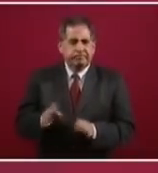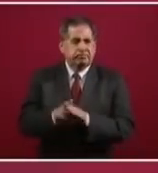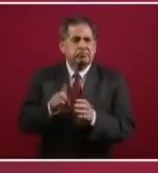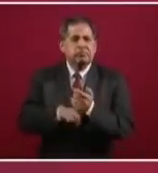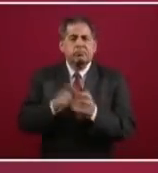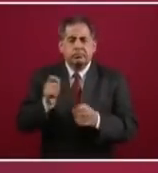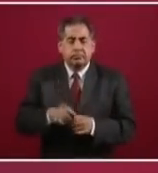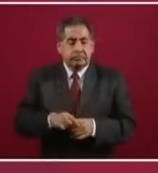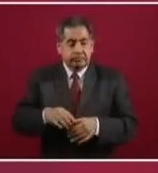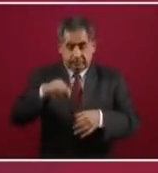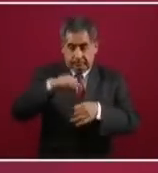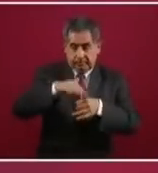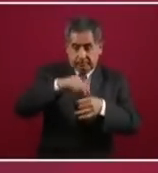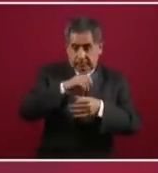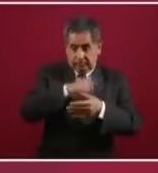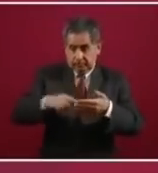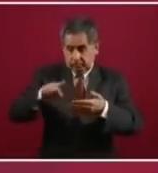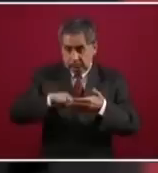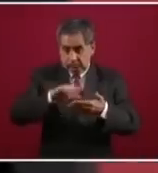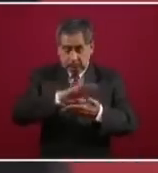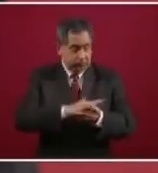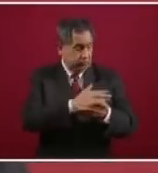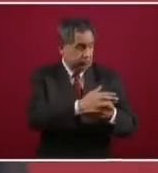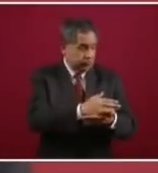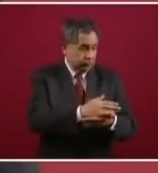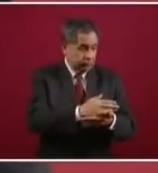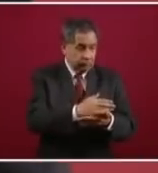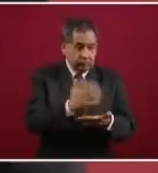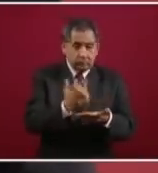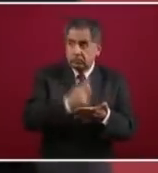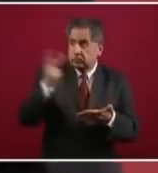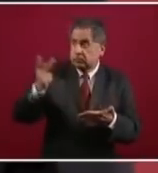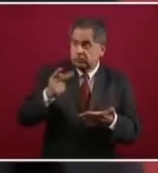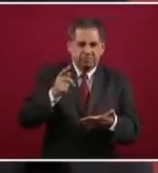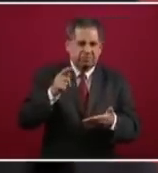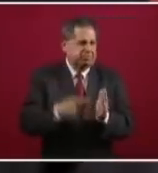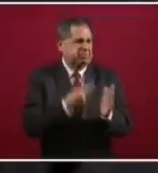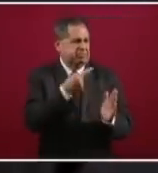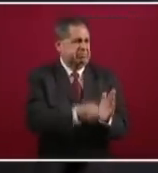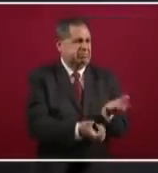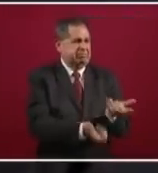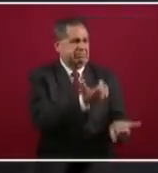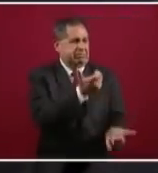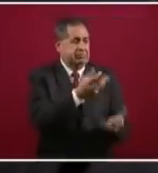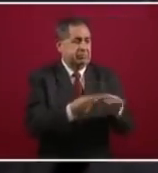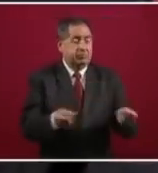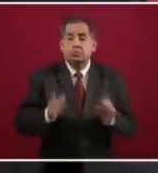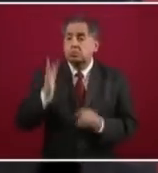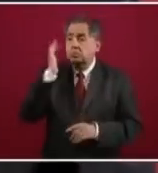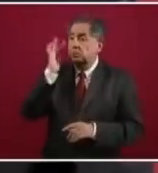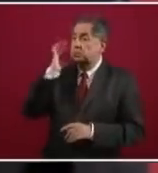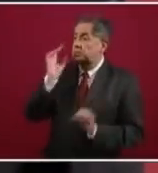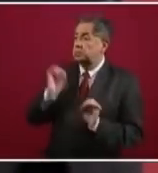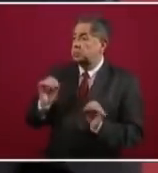Quemaban las urnas, quemaban boletas,